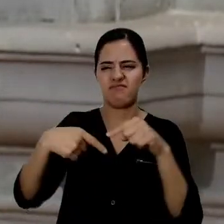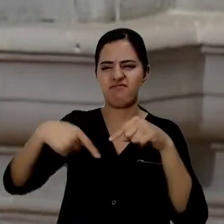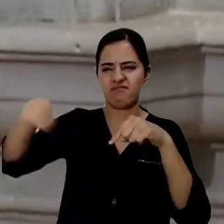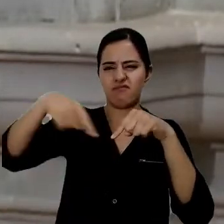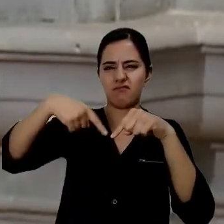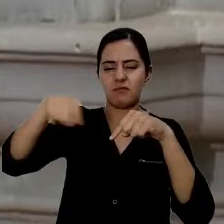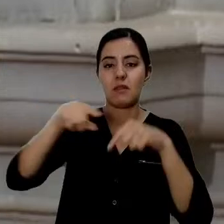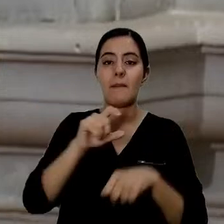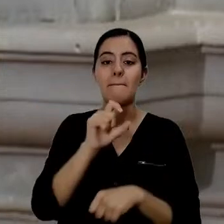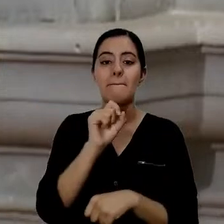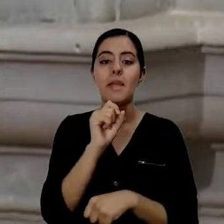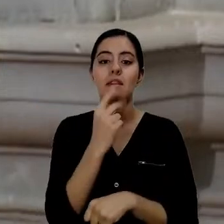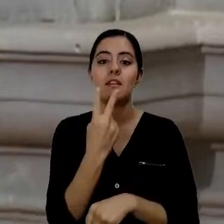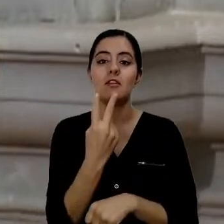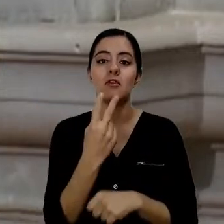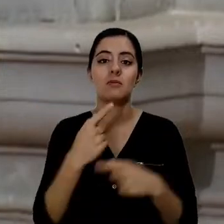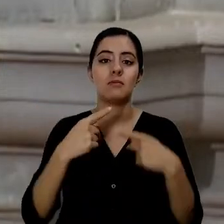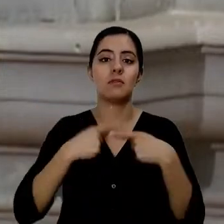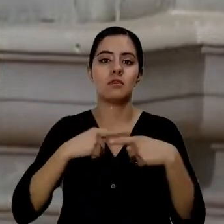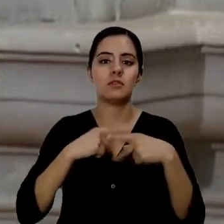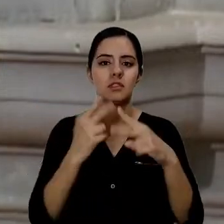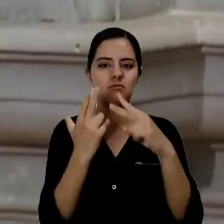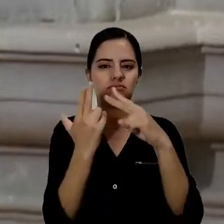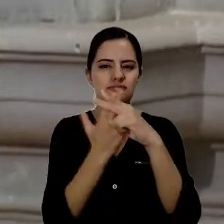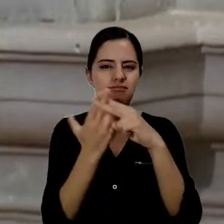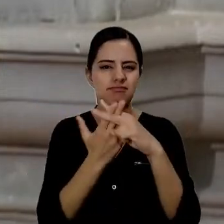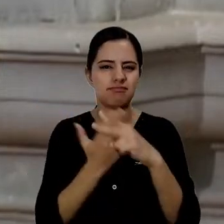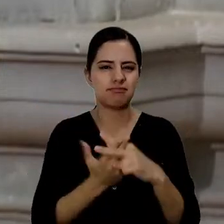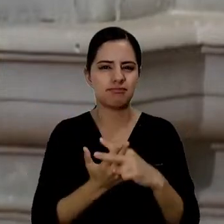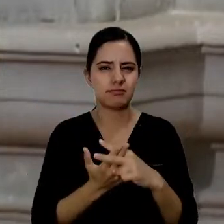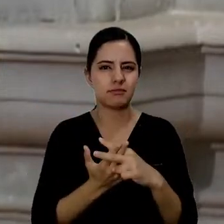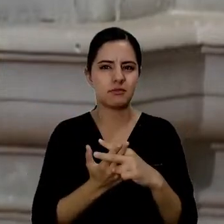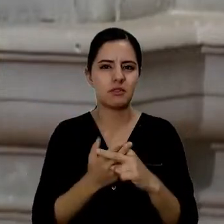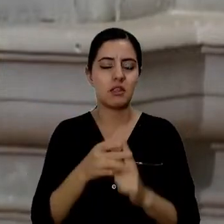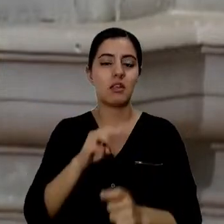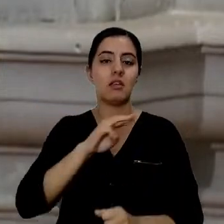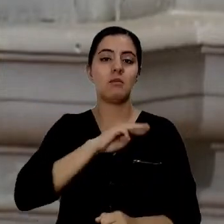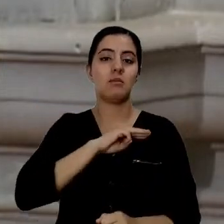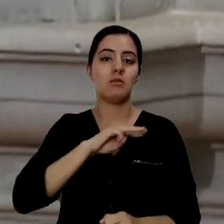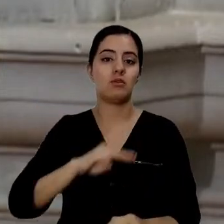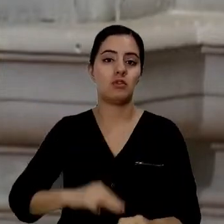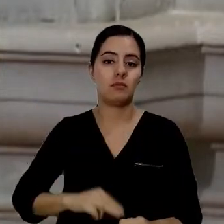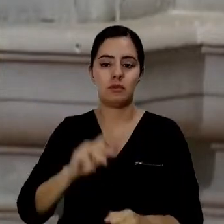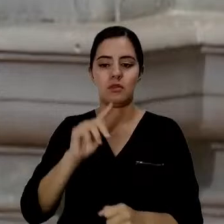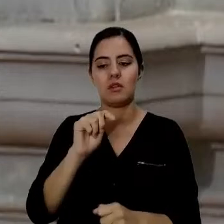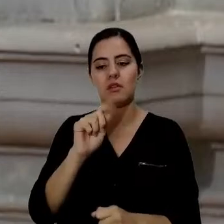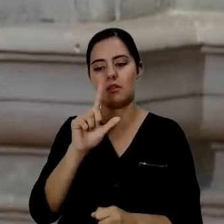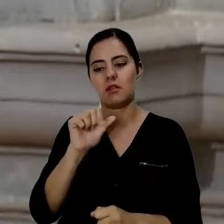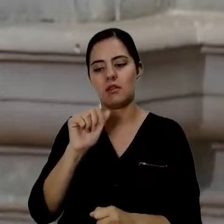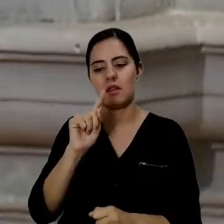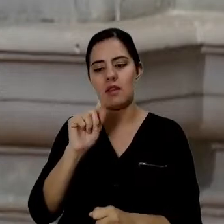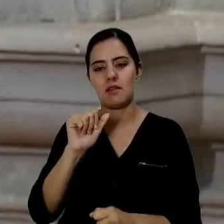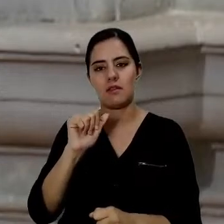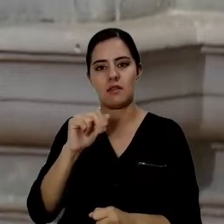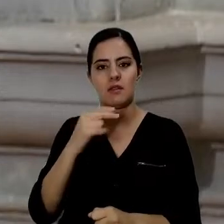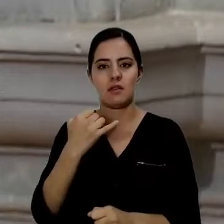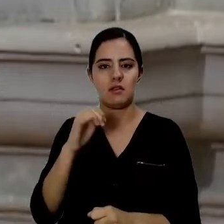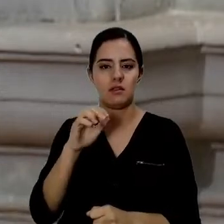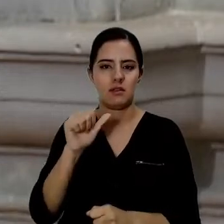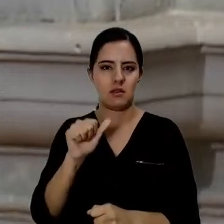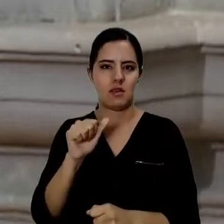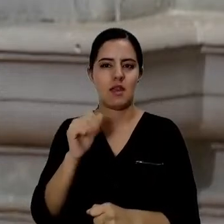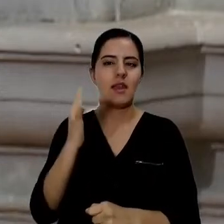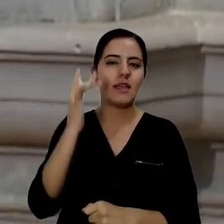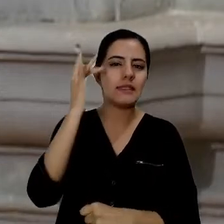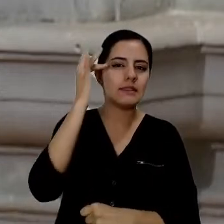22 personas asesinadas en el municipio de Tlatlaya, en San Pedro Limón, para quienes